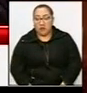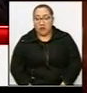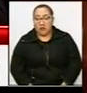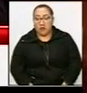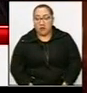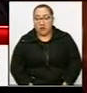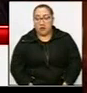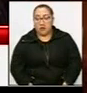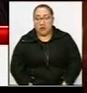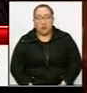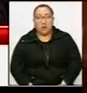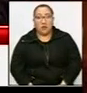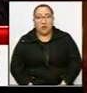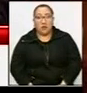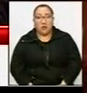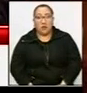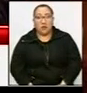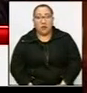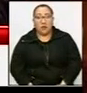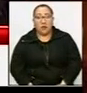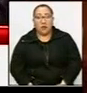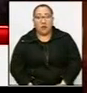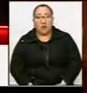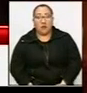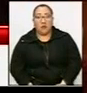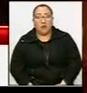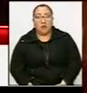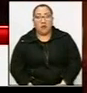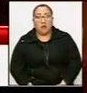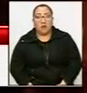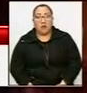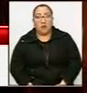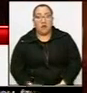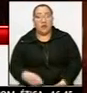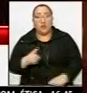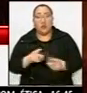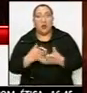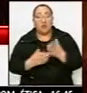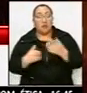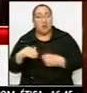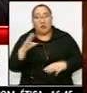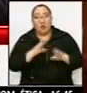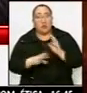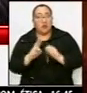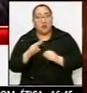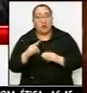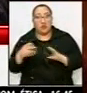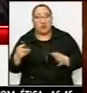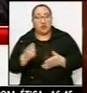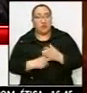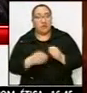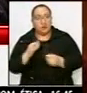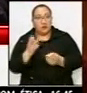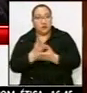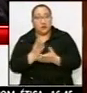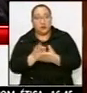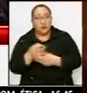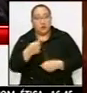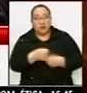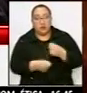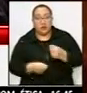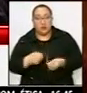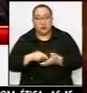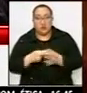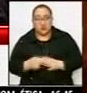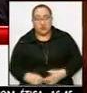nos preocupan. La ejecución del gasto al 73% para el 2019 significa que no, en estudios e inversiones,